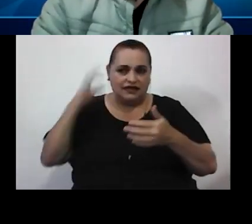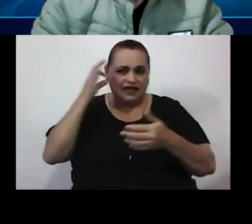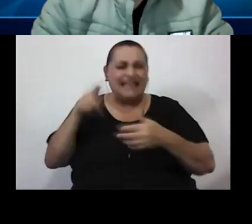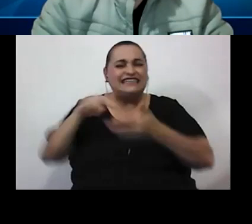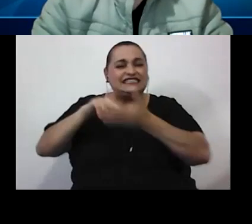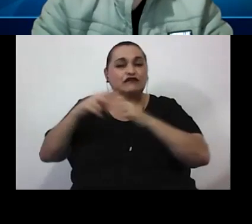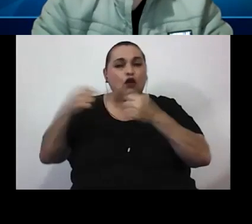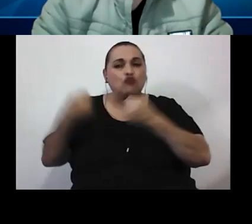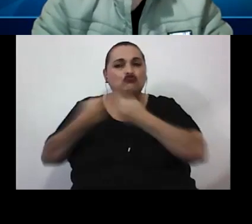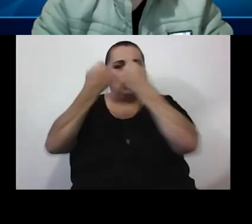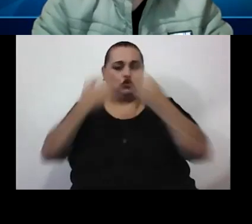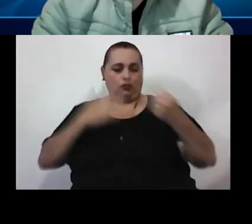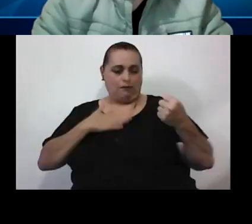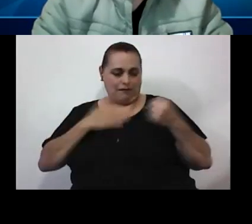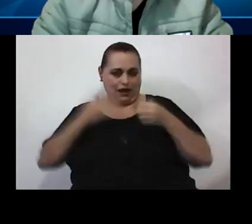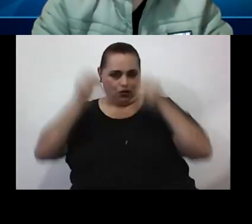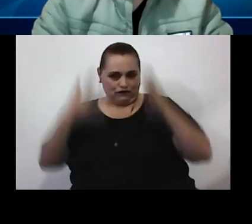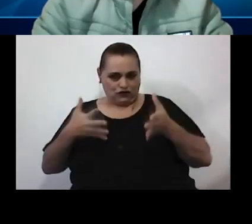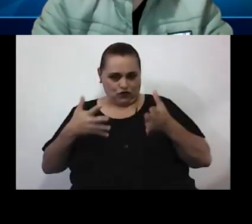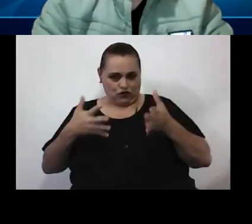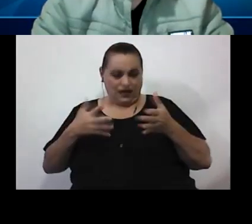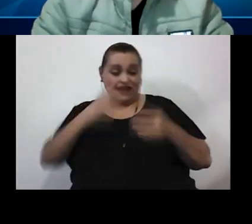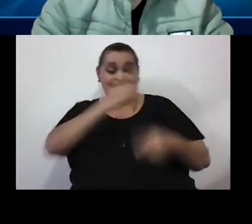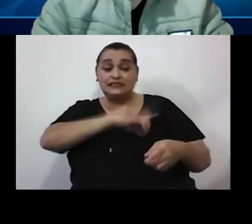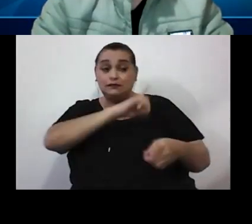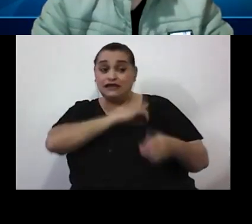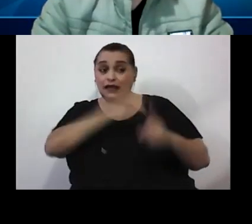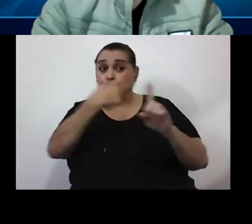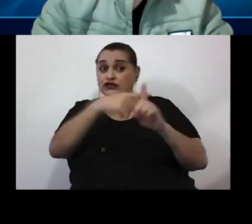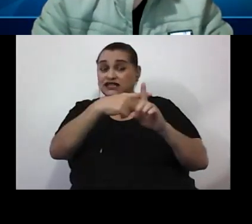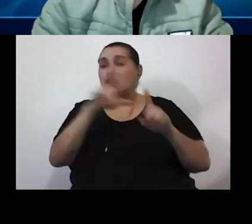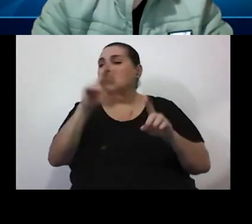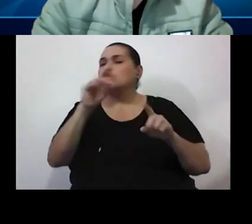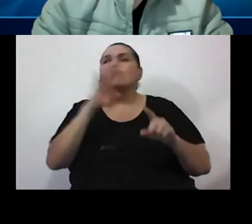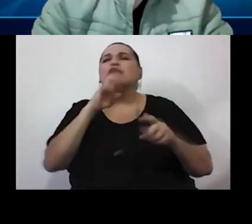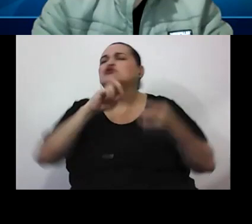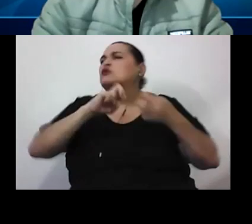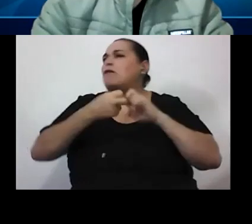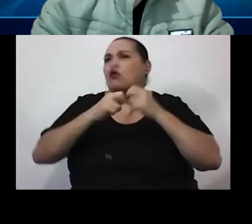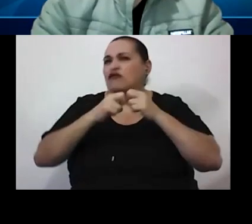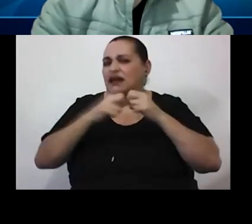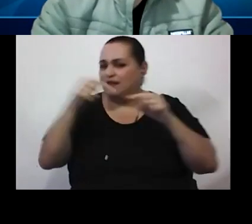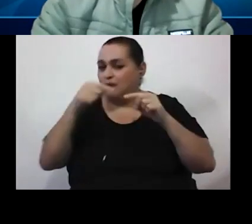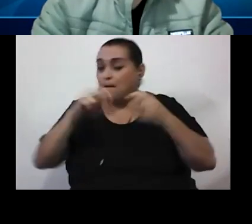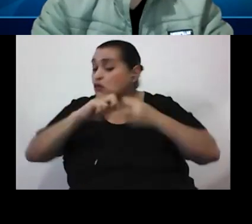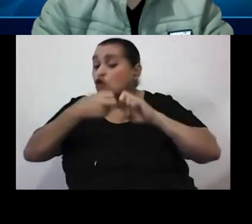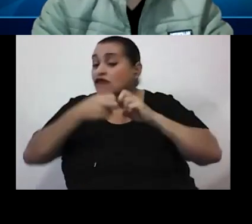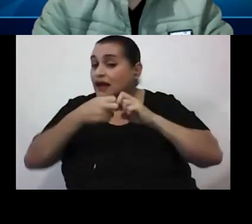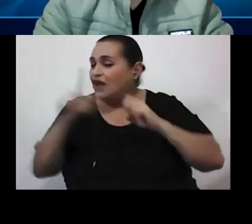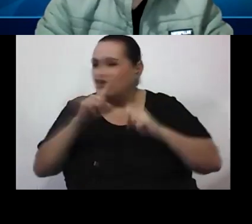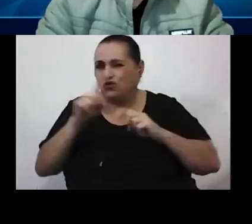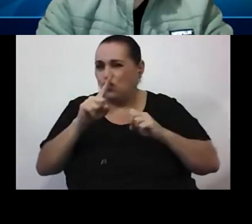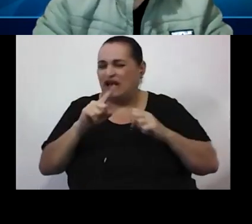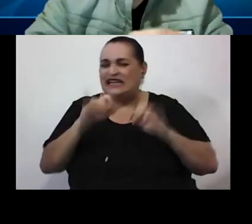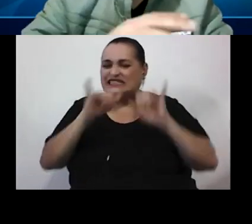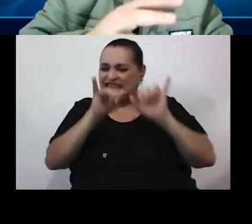En disciplina positiva no hablamos de problemas, ¿verdad? Porque el problema, cuando hablamos como problema, nos quedamos como en un